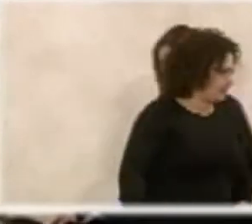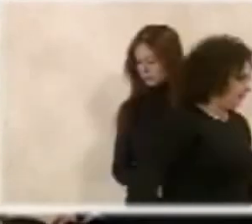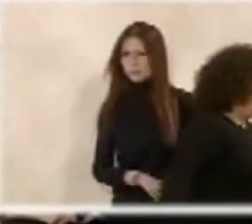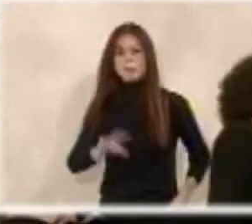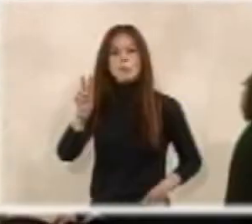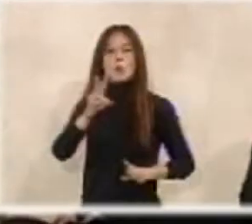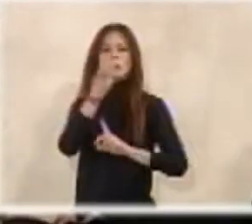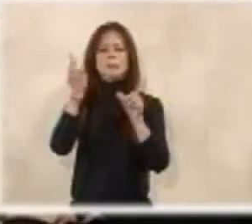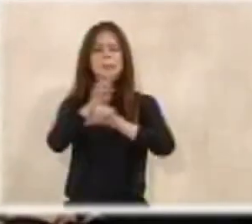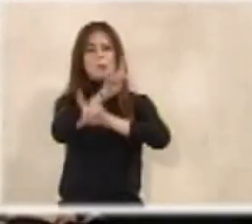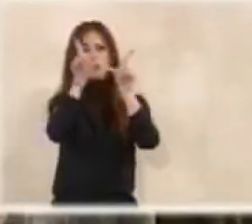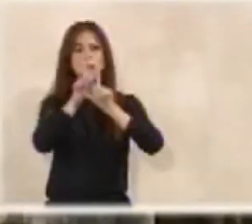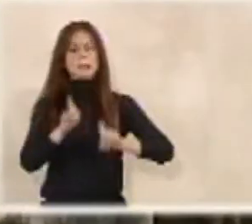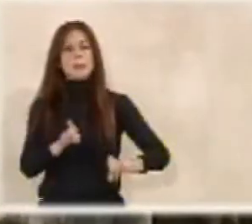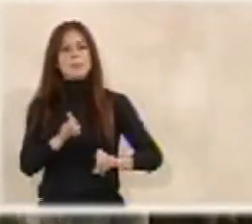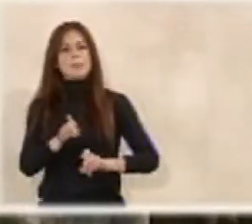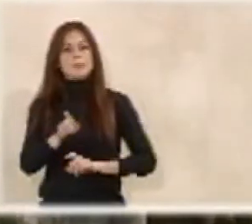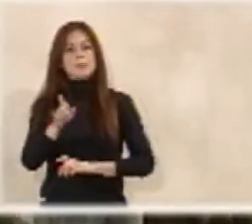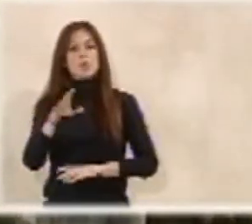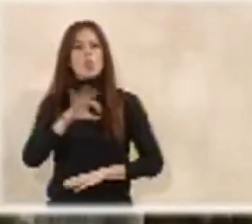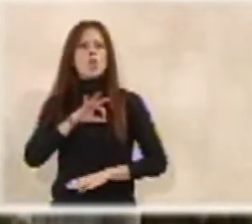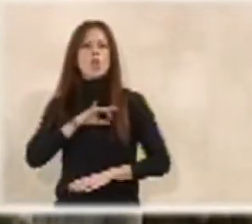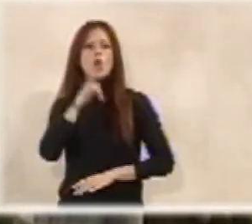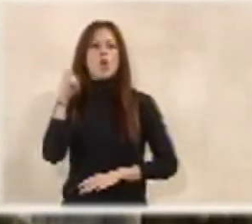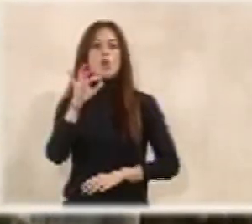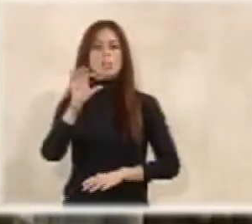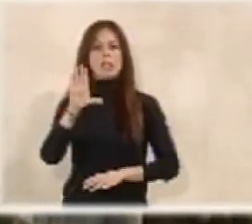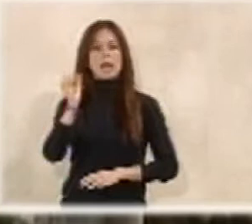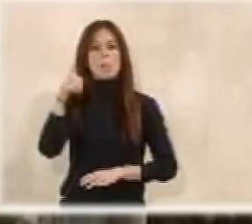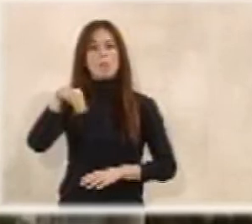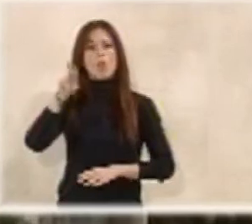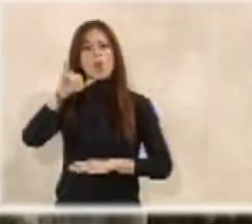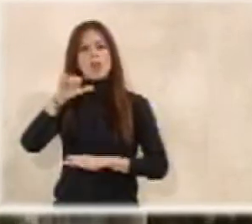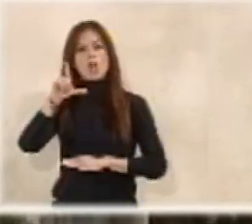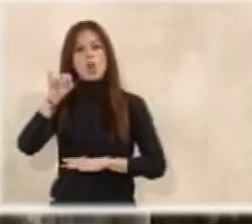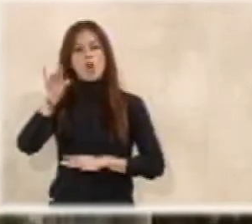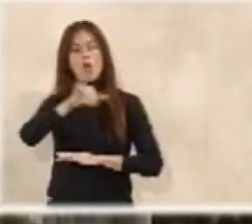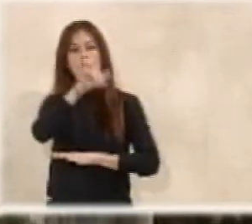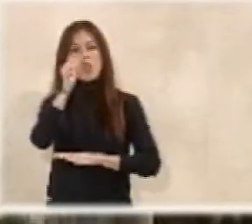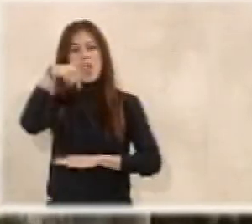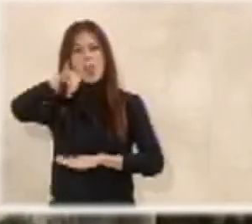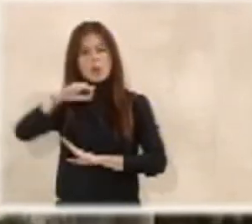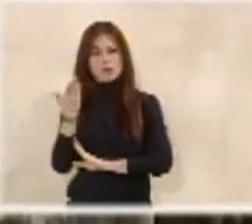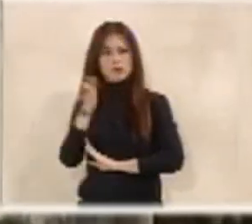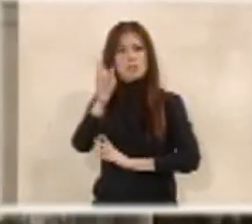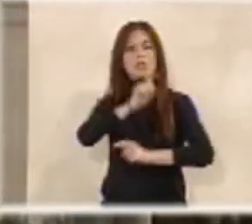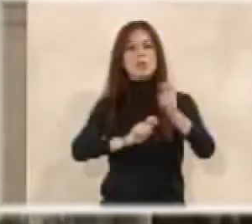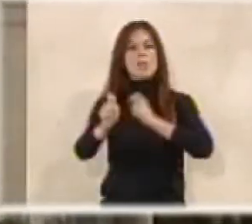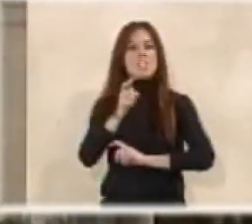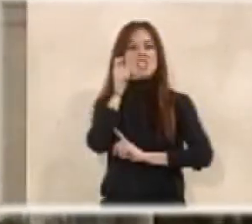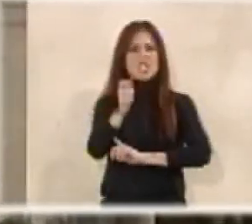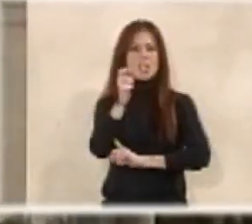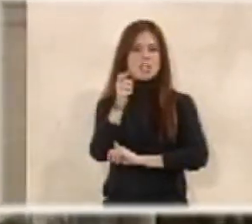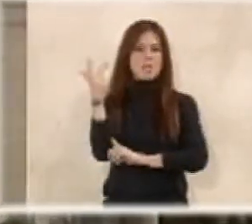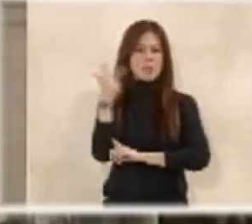pregunta de don José Campoy Lozano en relación, o sea, en representación de la Asociación Chanca